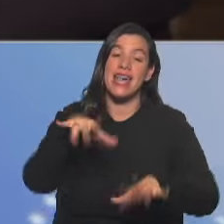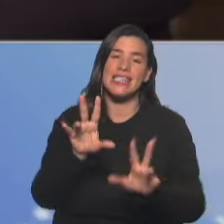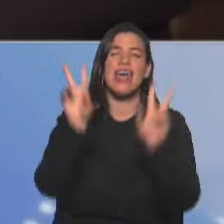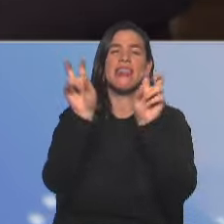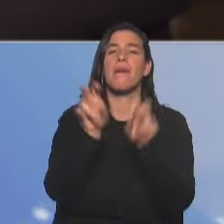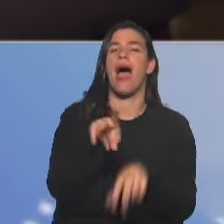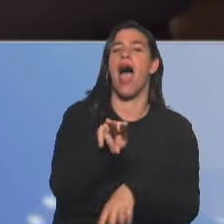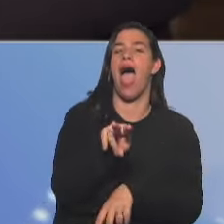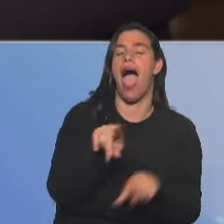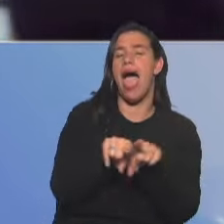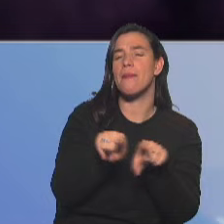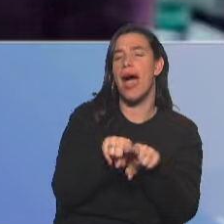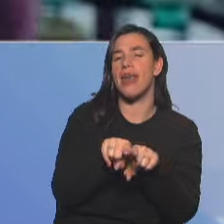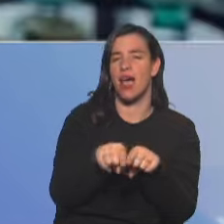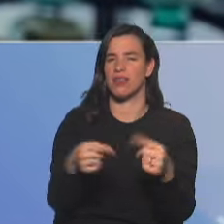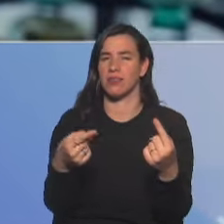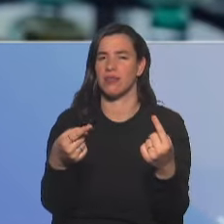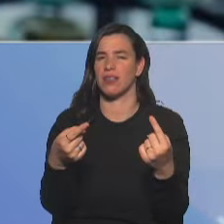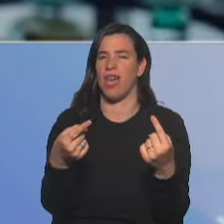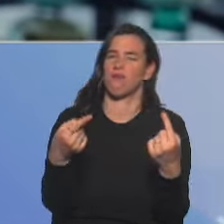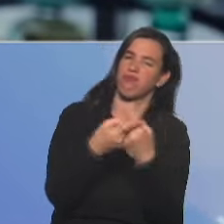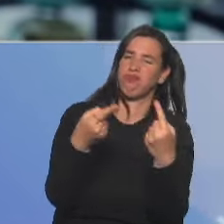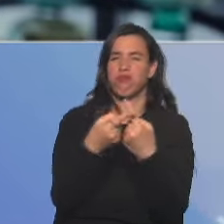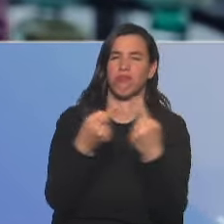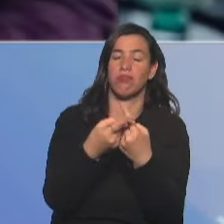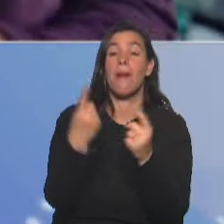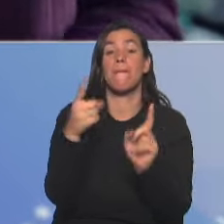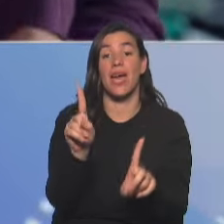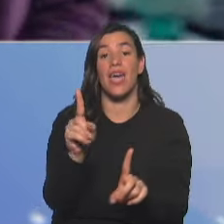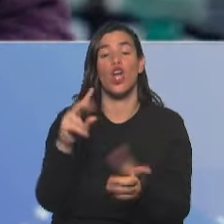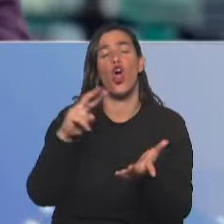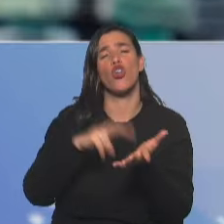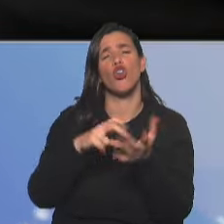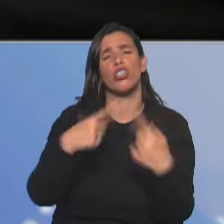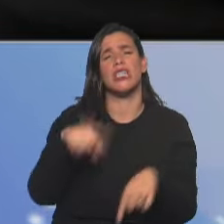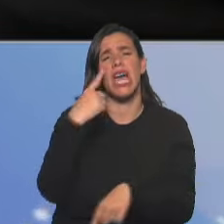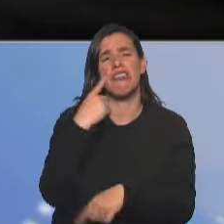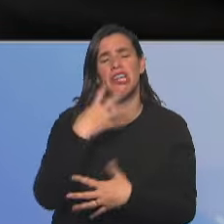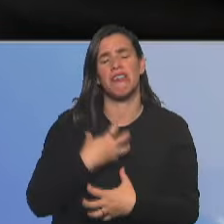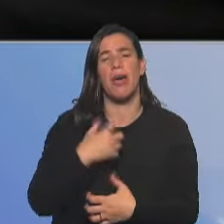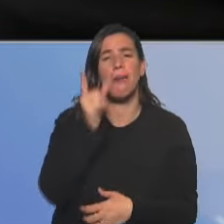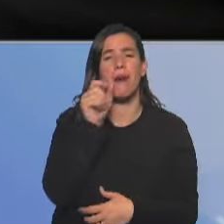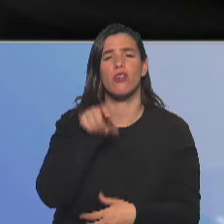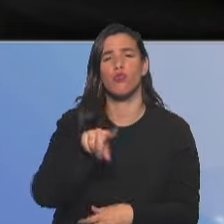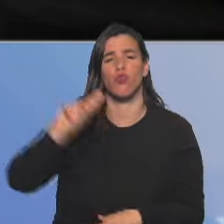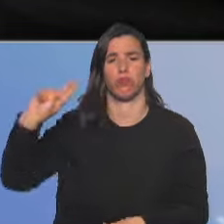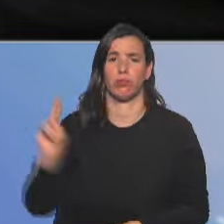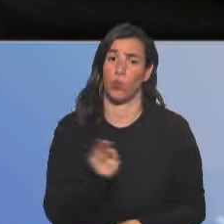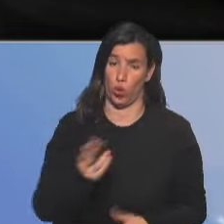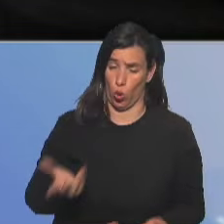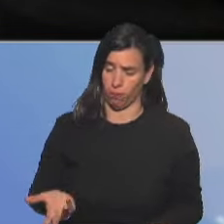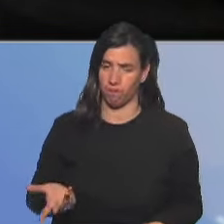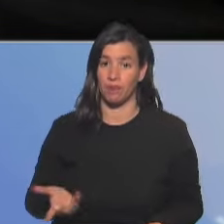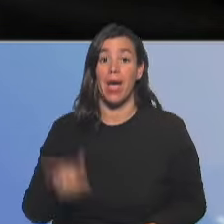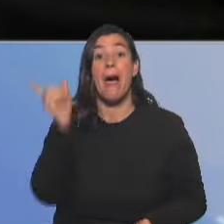bien, pero que reciben lamentablemente la triste noticia del fallecimiento de su padre. Este padre resulta que les